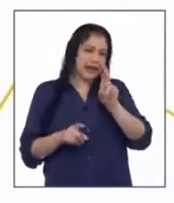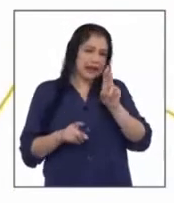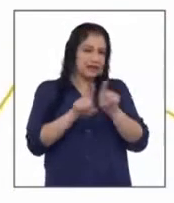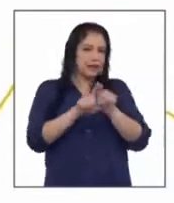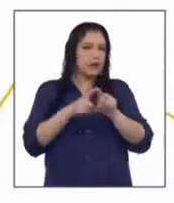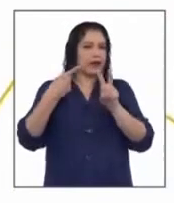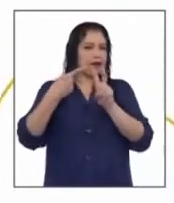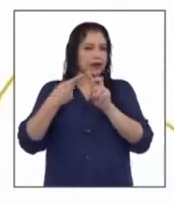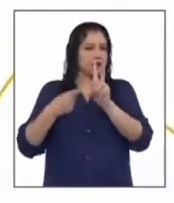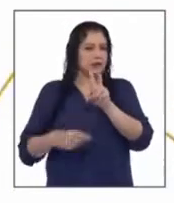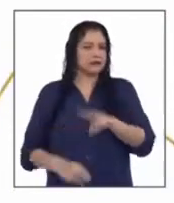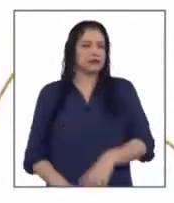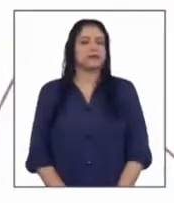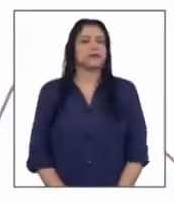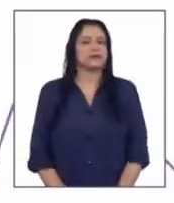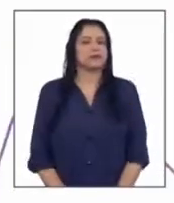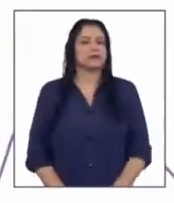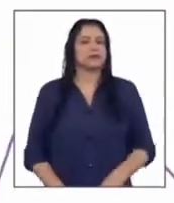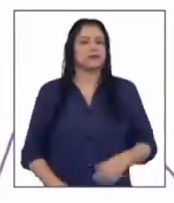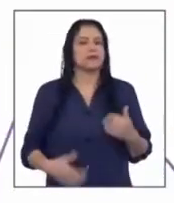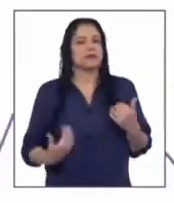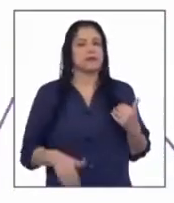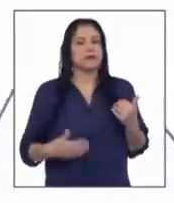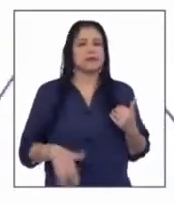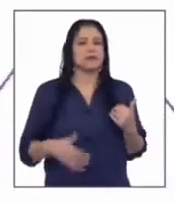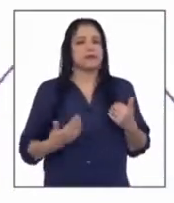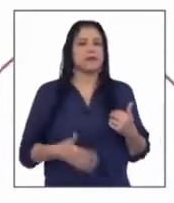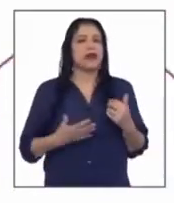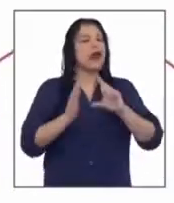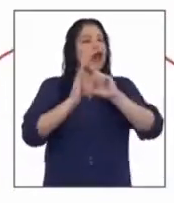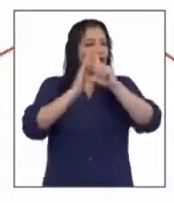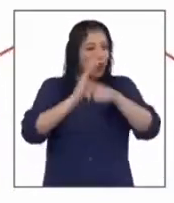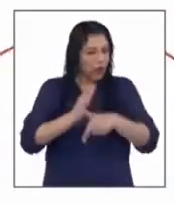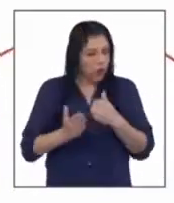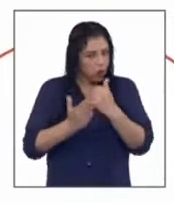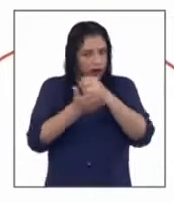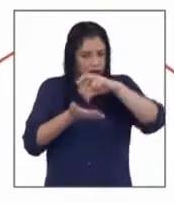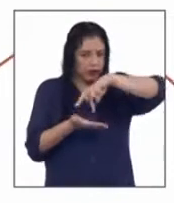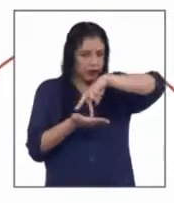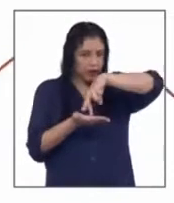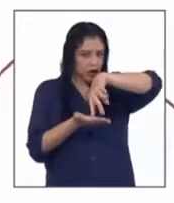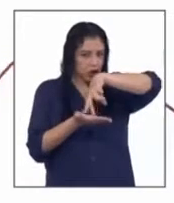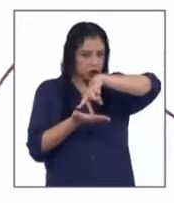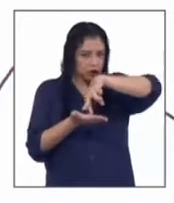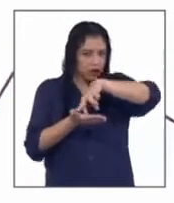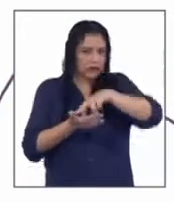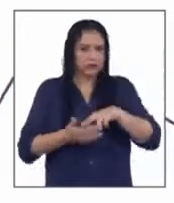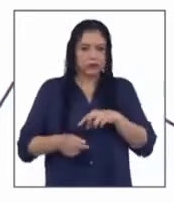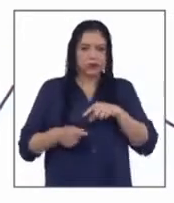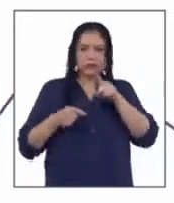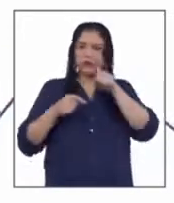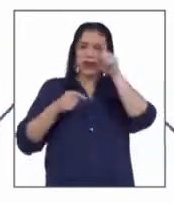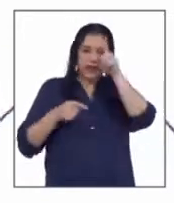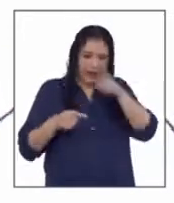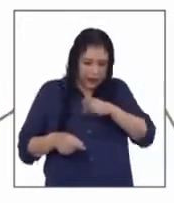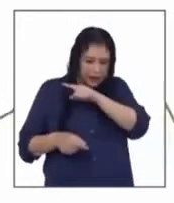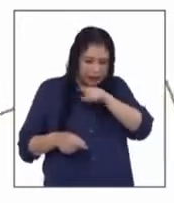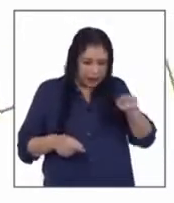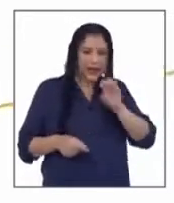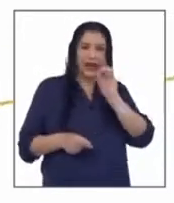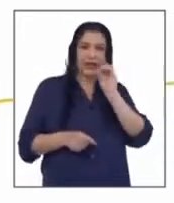Aprende en Casa, una iniciativa del Ministerio de Educación. Estamos muy contentos de encontrarnos nuevamente. Ahora sí, Junior, ya